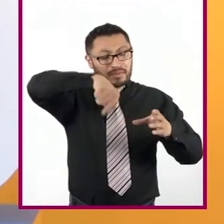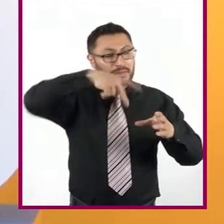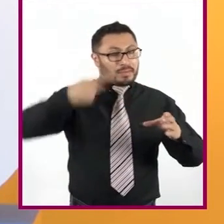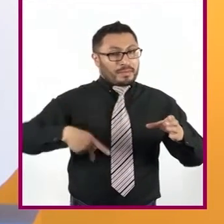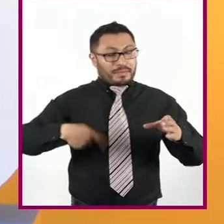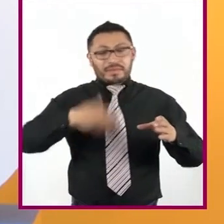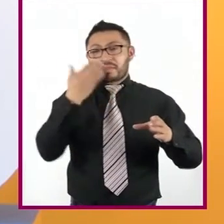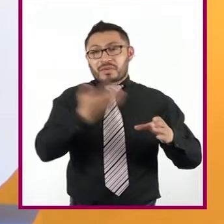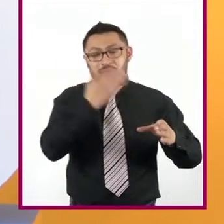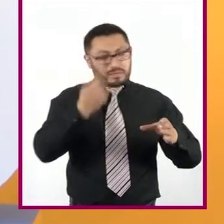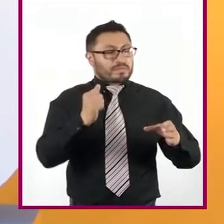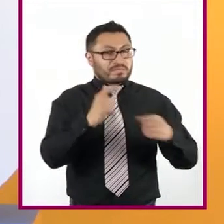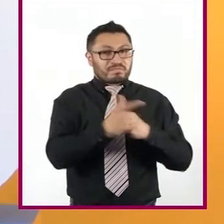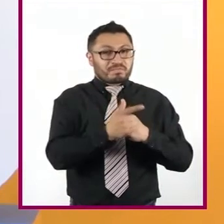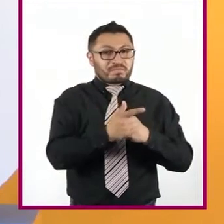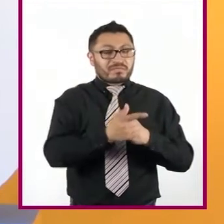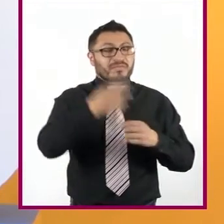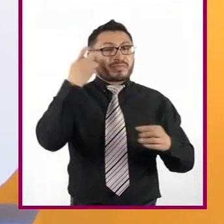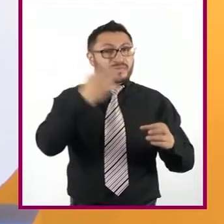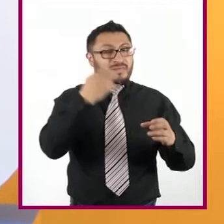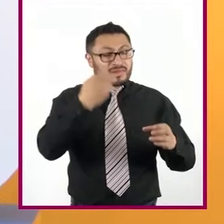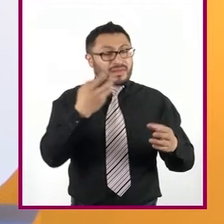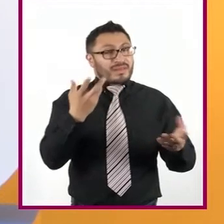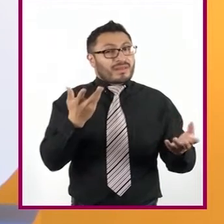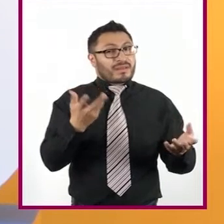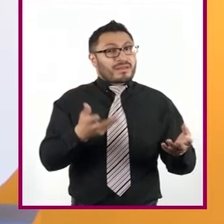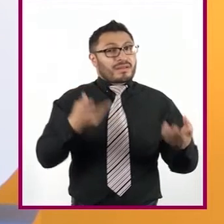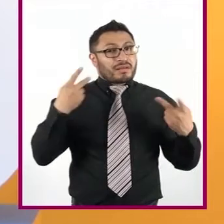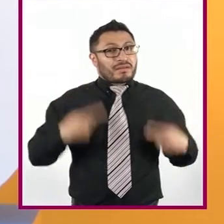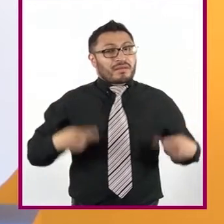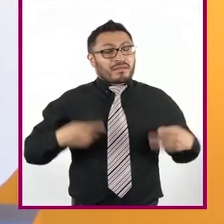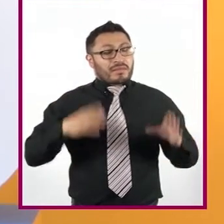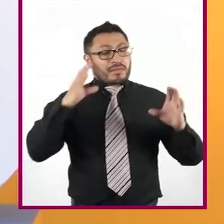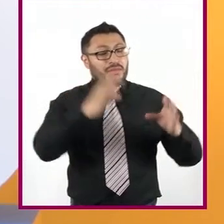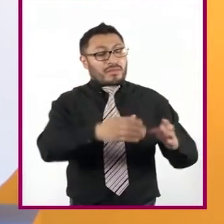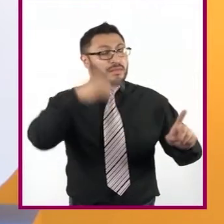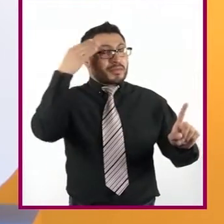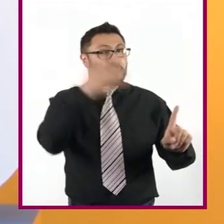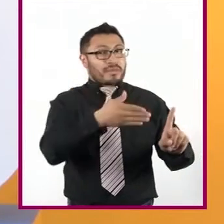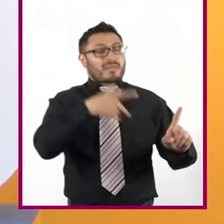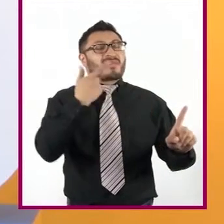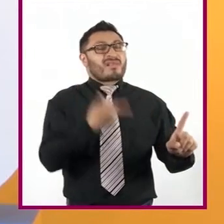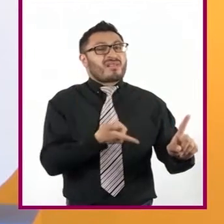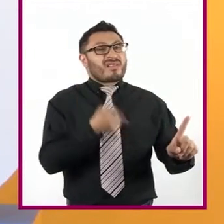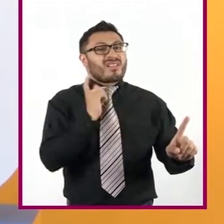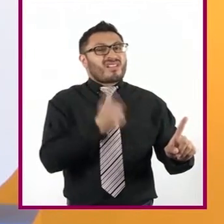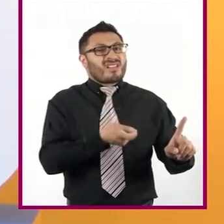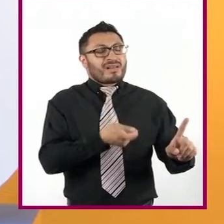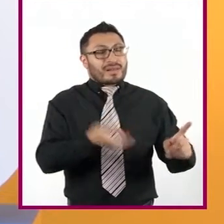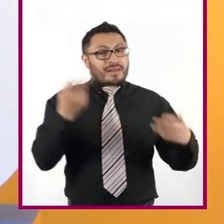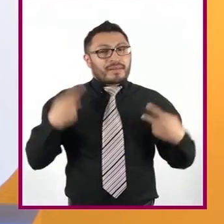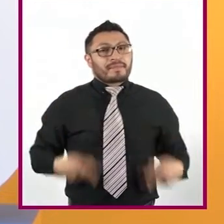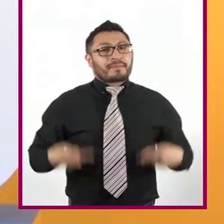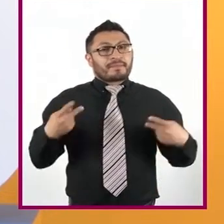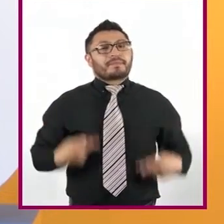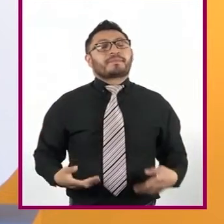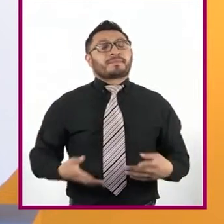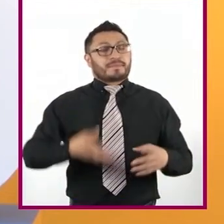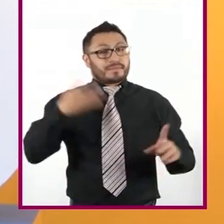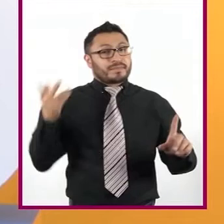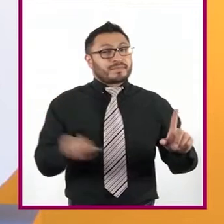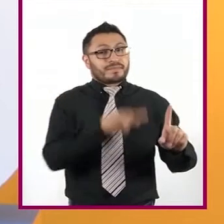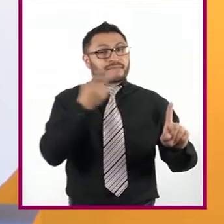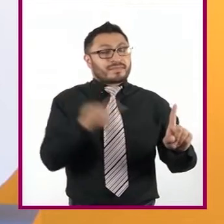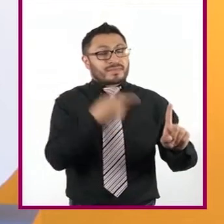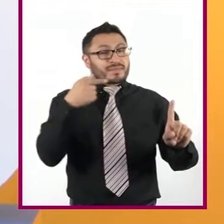común. Así que para este caso, la población objetivo se refiere a aquellos individuos a quienes va